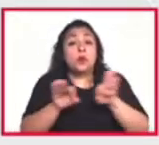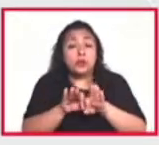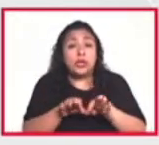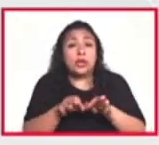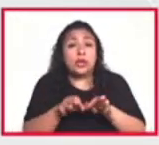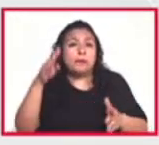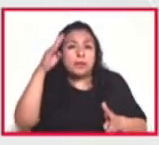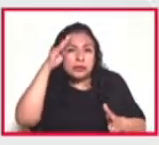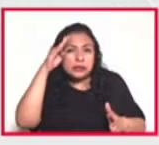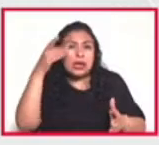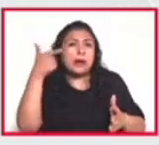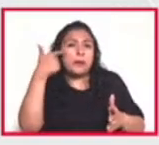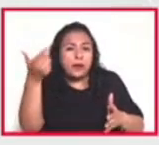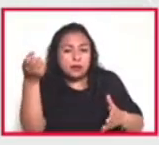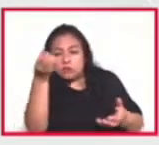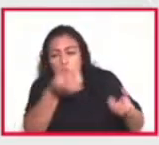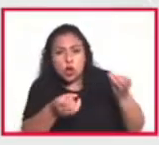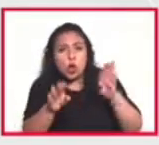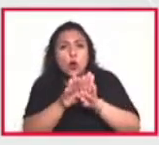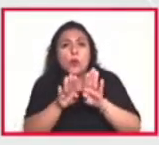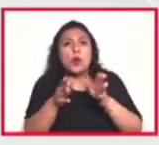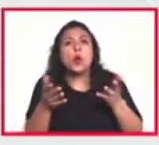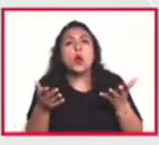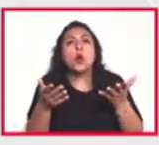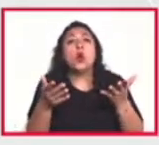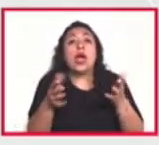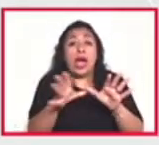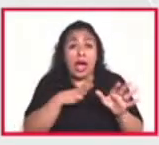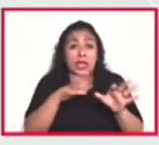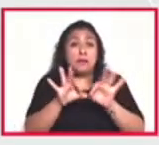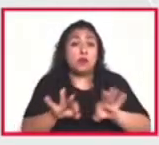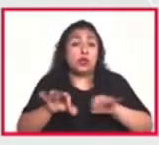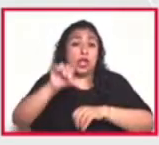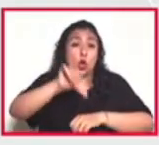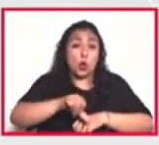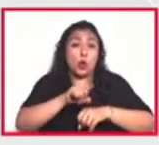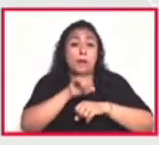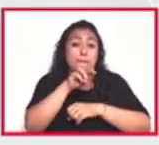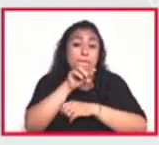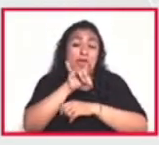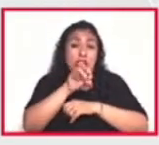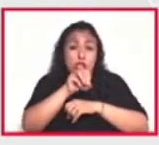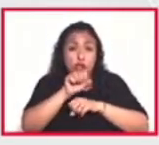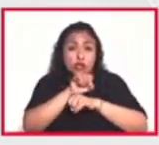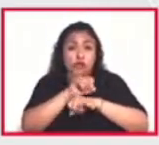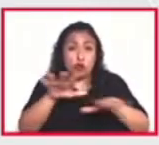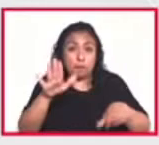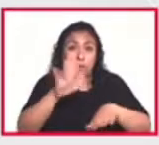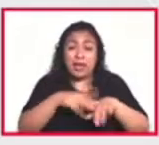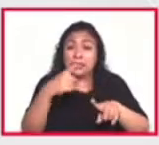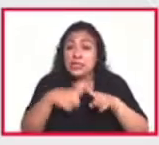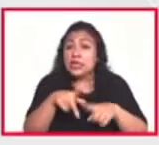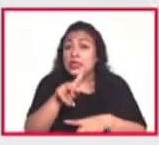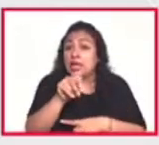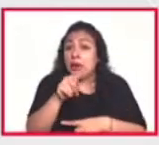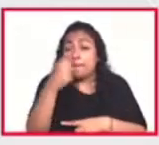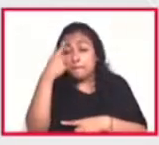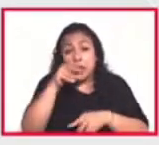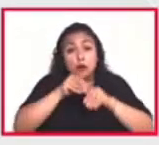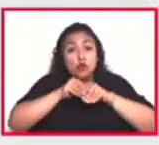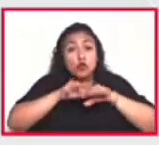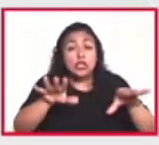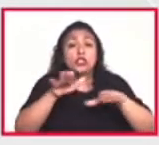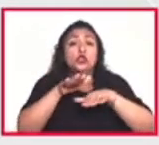y deconstruir la importancia que tienen hoy los medios informativos, especialmente la televisión, para la divulgación de la